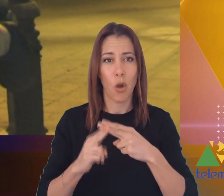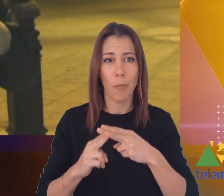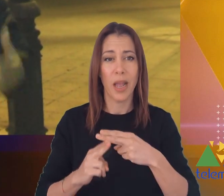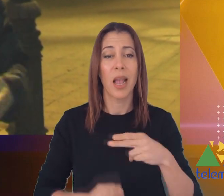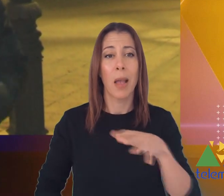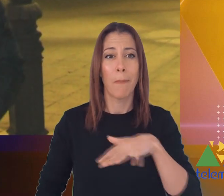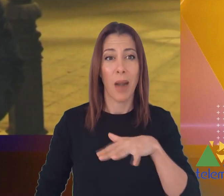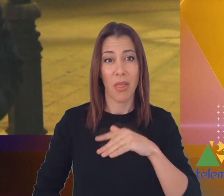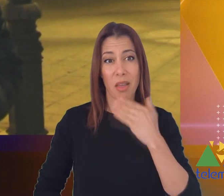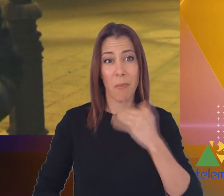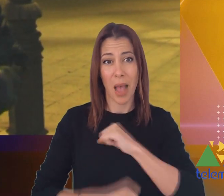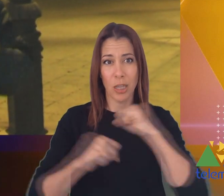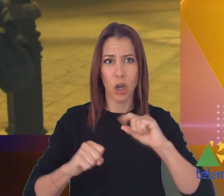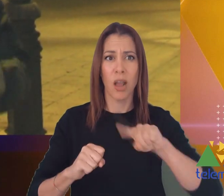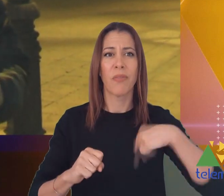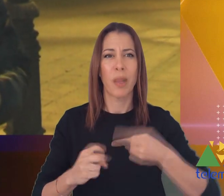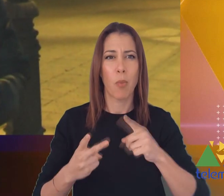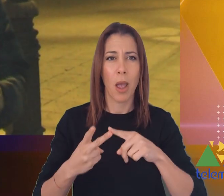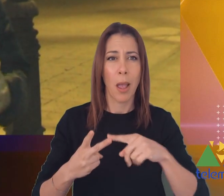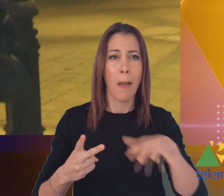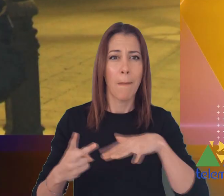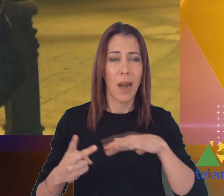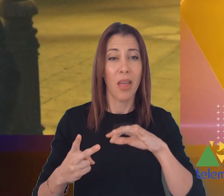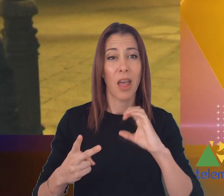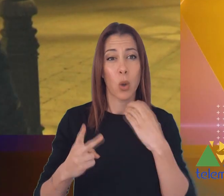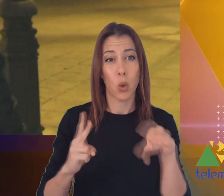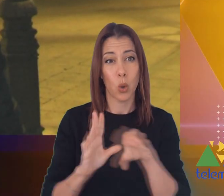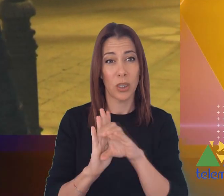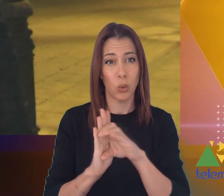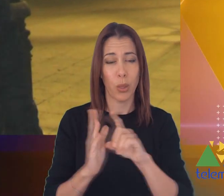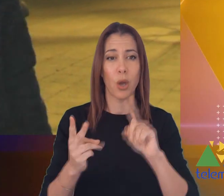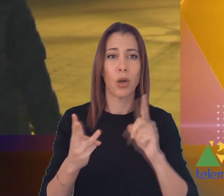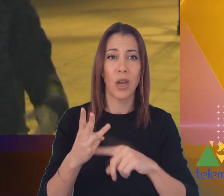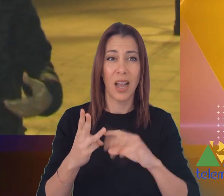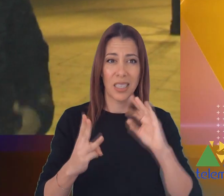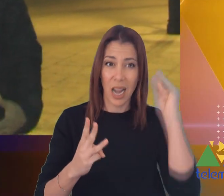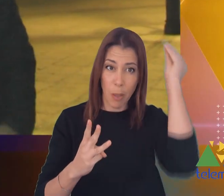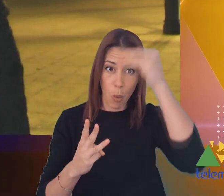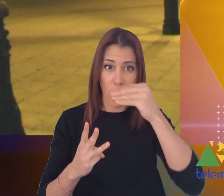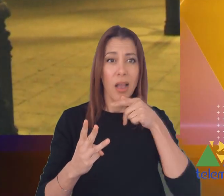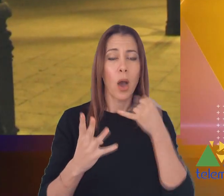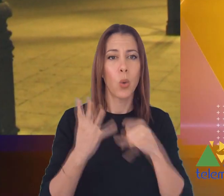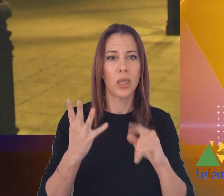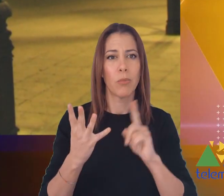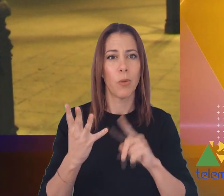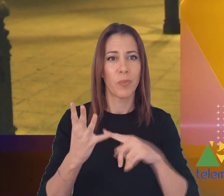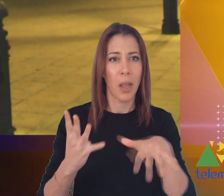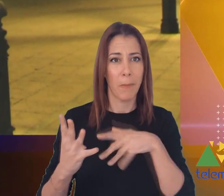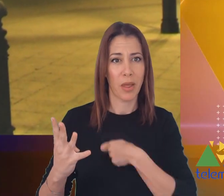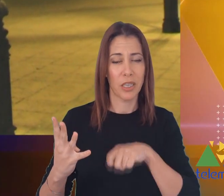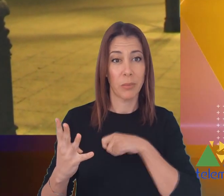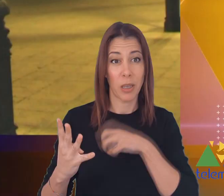después Plaza de la Constitución, Plaza de la República y por último Plaza de España, sigue formando parte